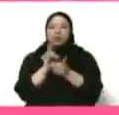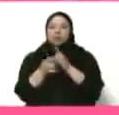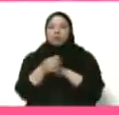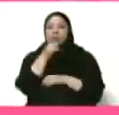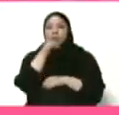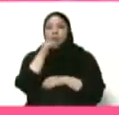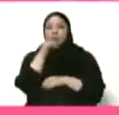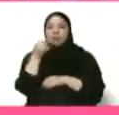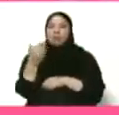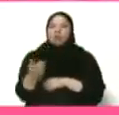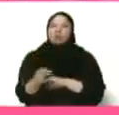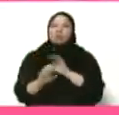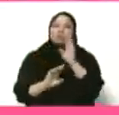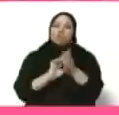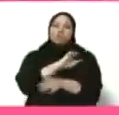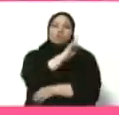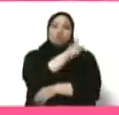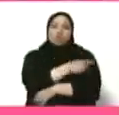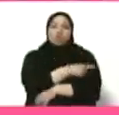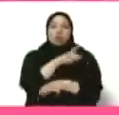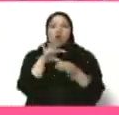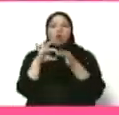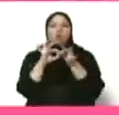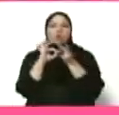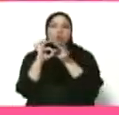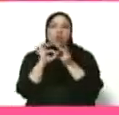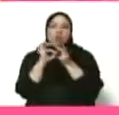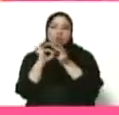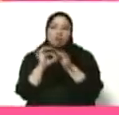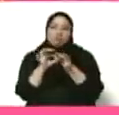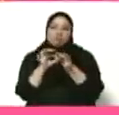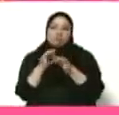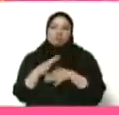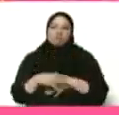iba a levantar con más fuerza y más unida,